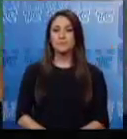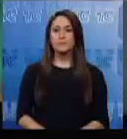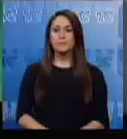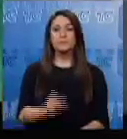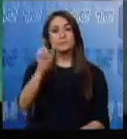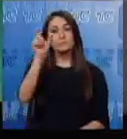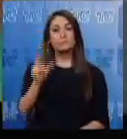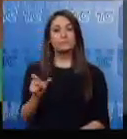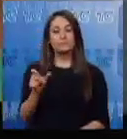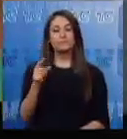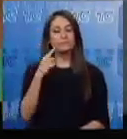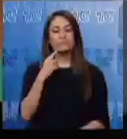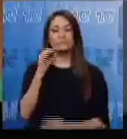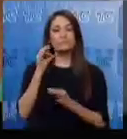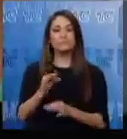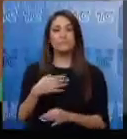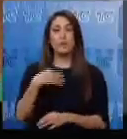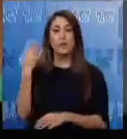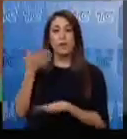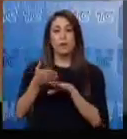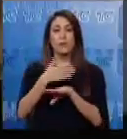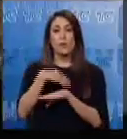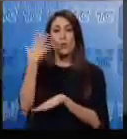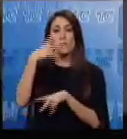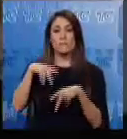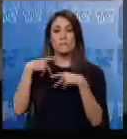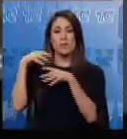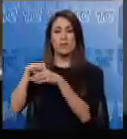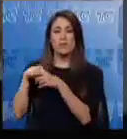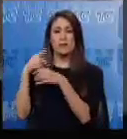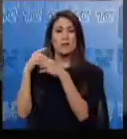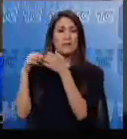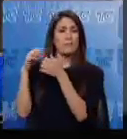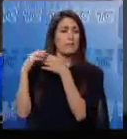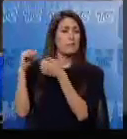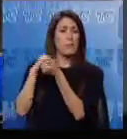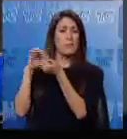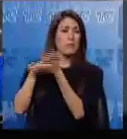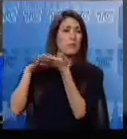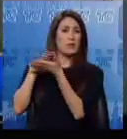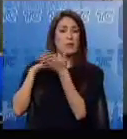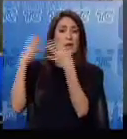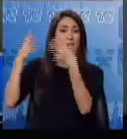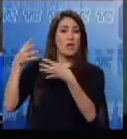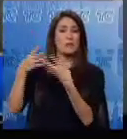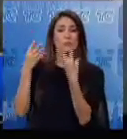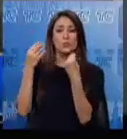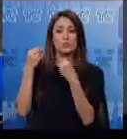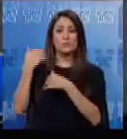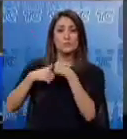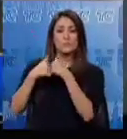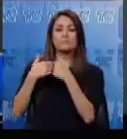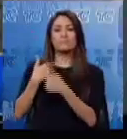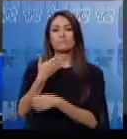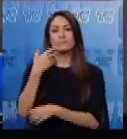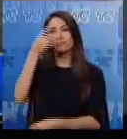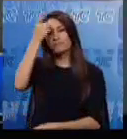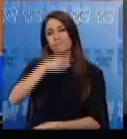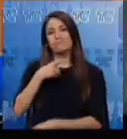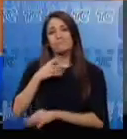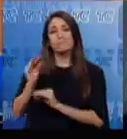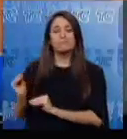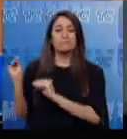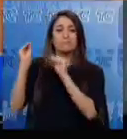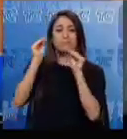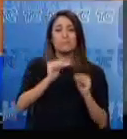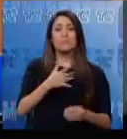Mari Méndez asegura que tuvo que salir de su natal Colombia debido al conflicto y la violencia generada por la guerrilla. Por salvar también los